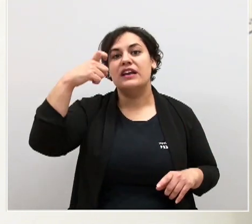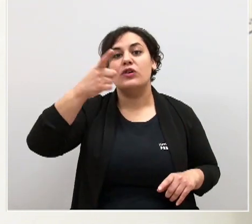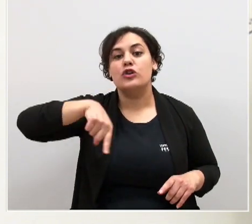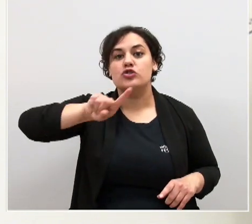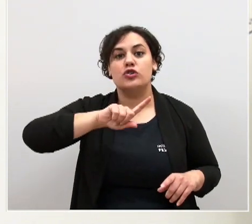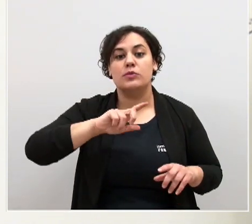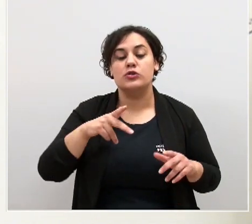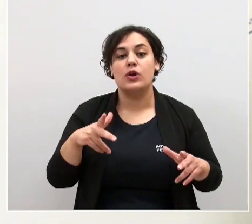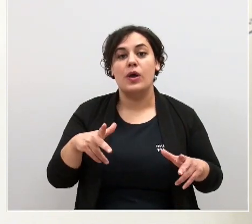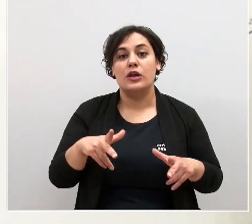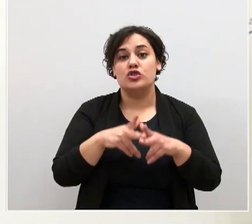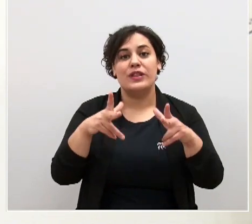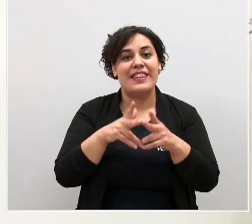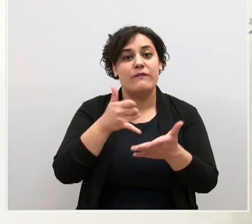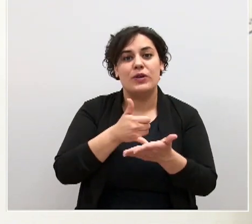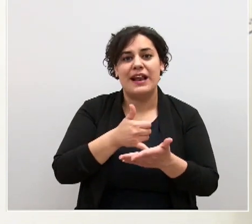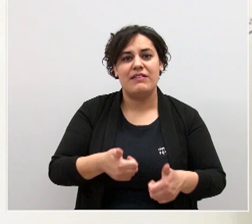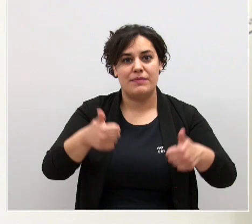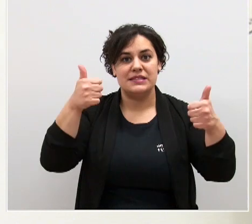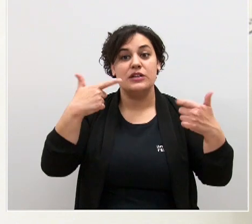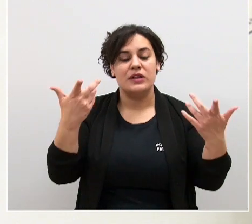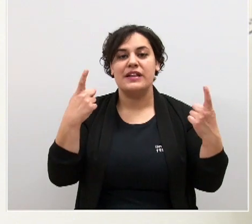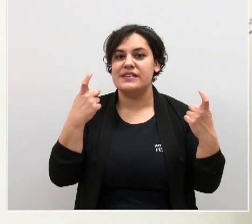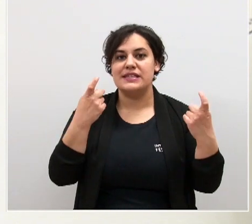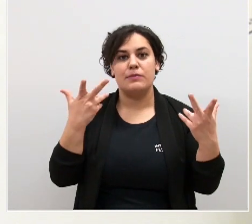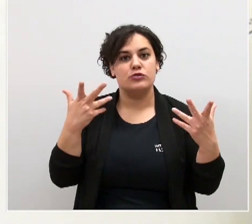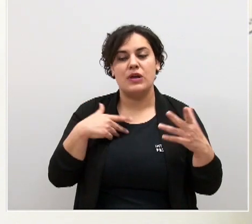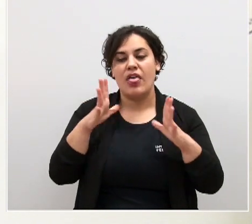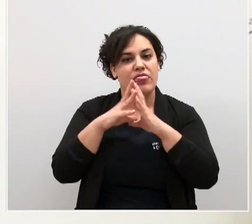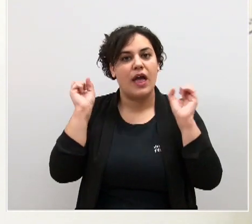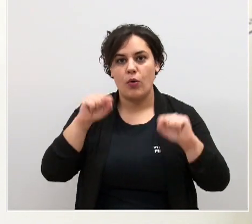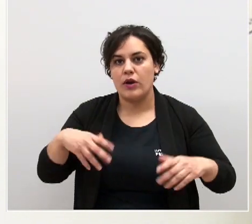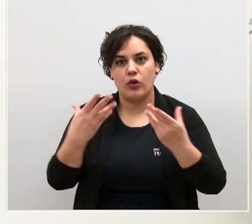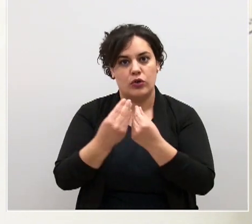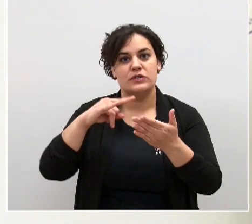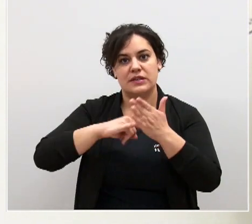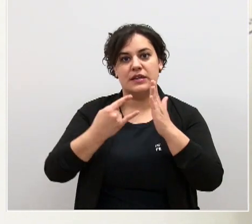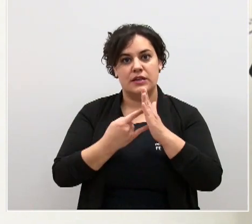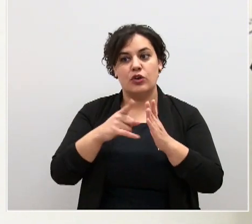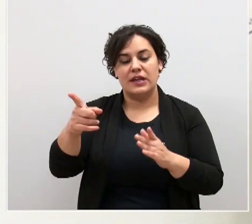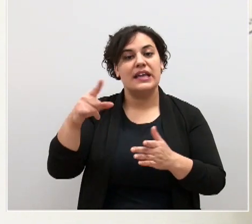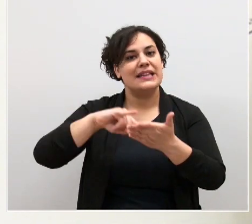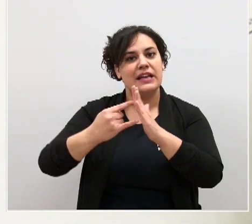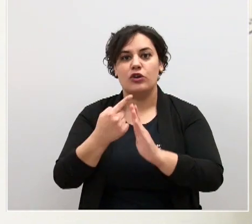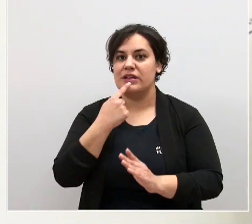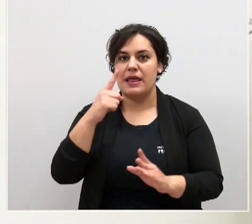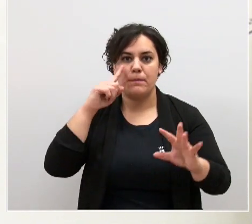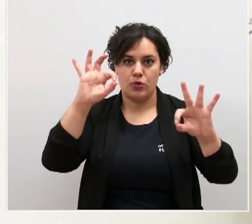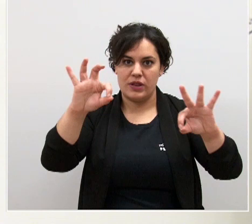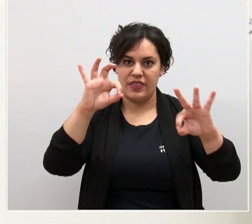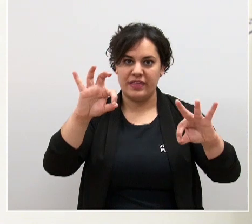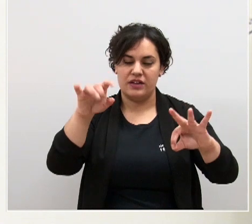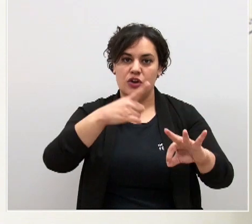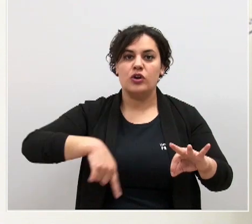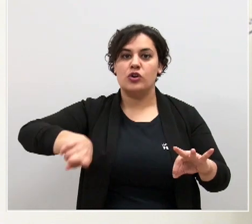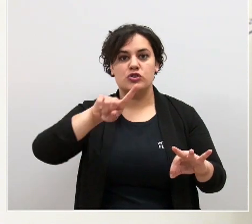más vulnerable y tenemos que estar de acuerdo a lo que dicen nuestros técnicos. Y dicen, sobre todo nos dicen que prudencia. Entonces yo creo que ahora mismo debemos de